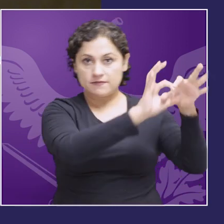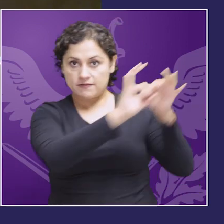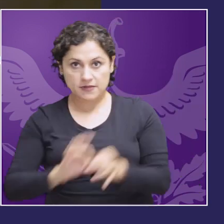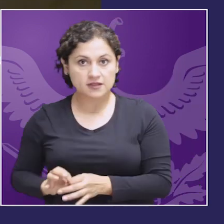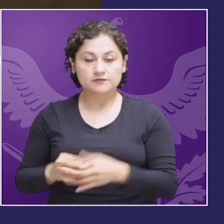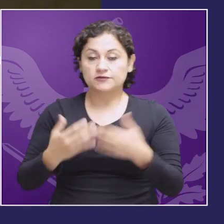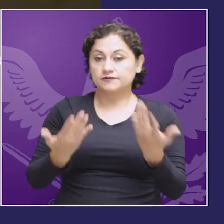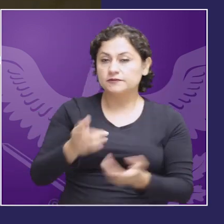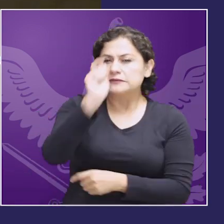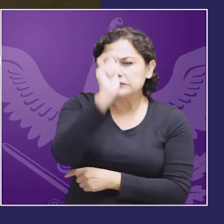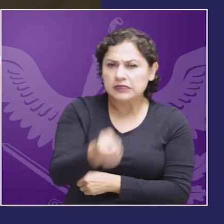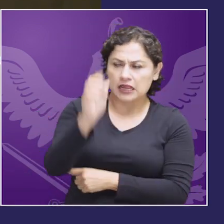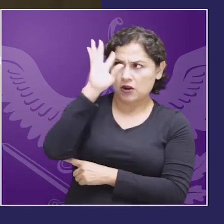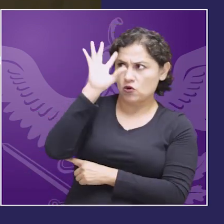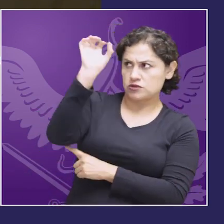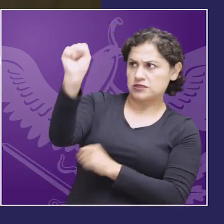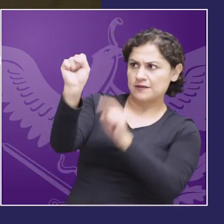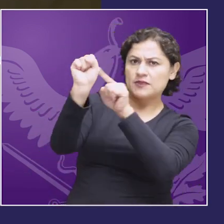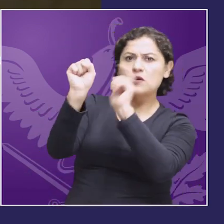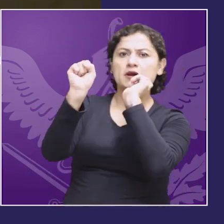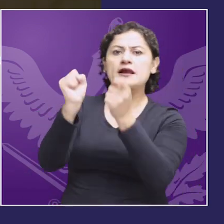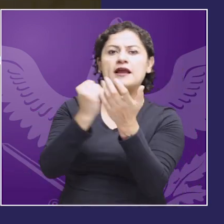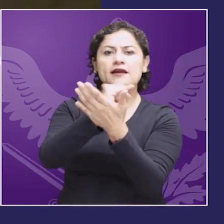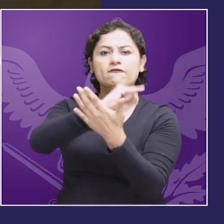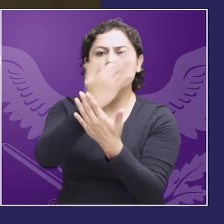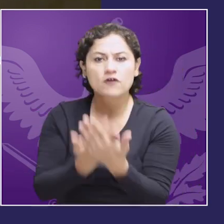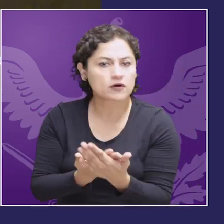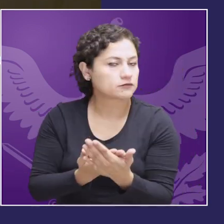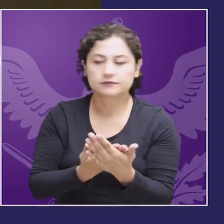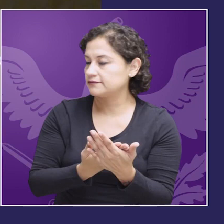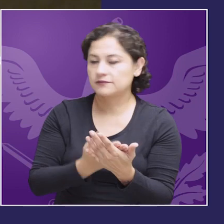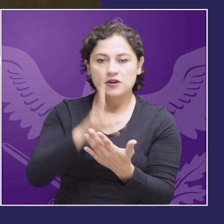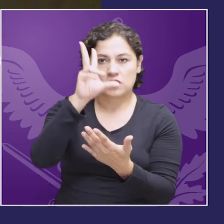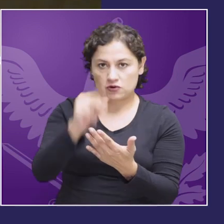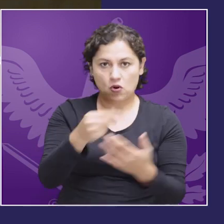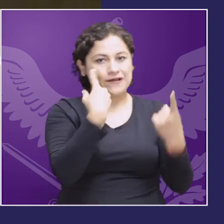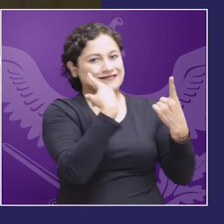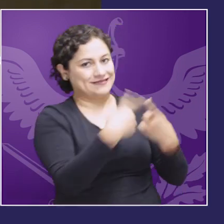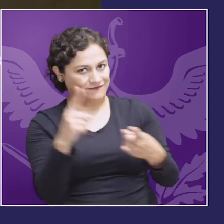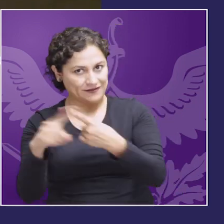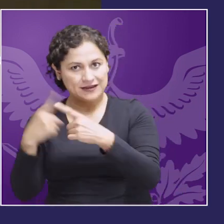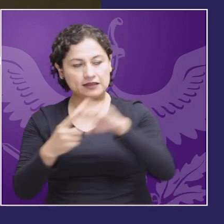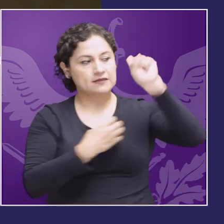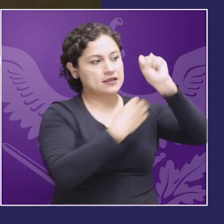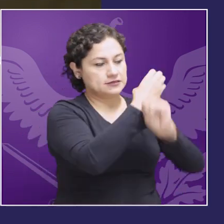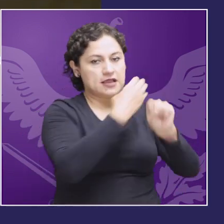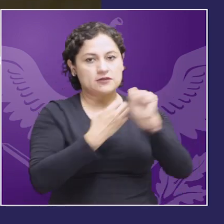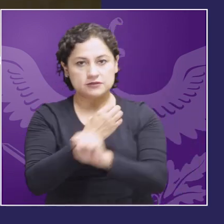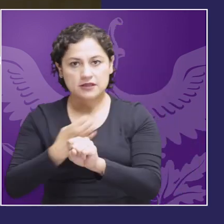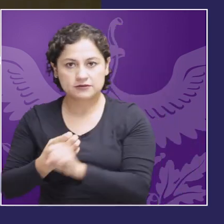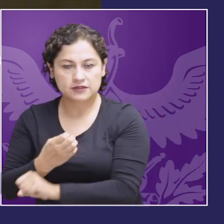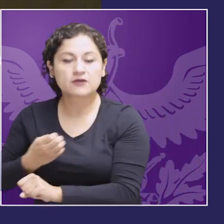entidades federativas. Hay que decir que esta tipificación no es uniforme, existen